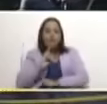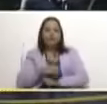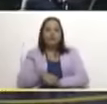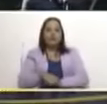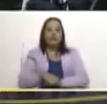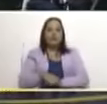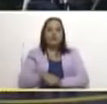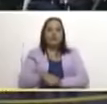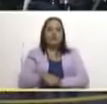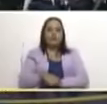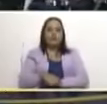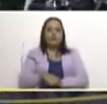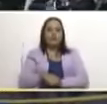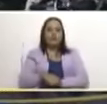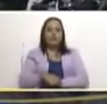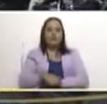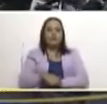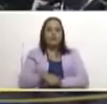sucrista.